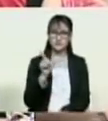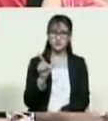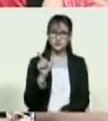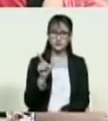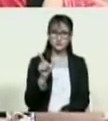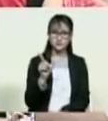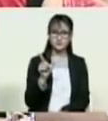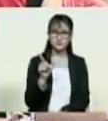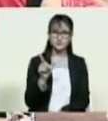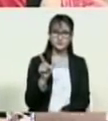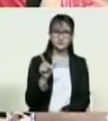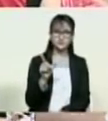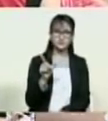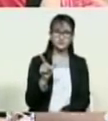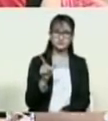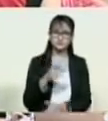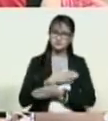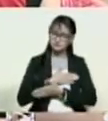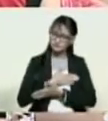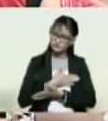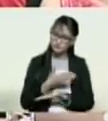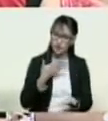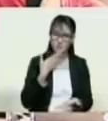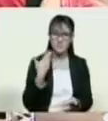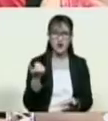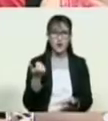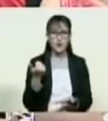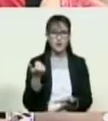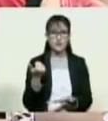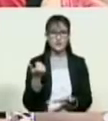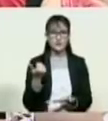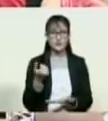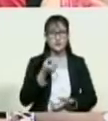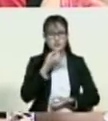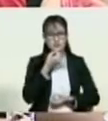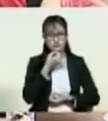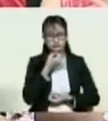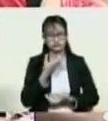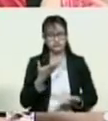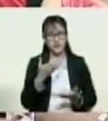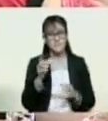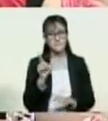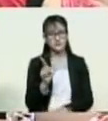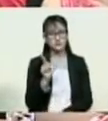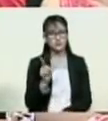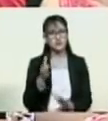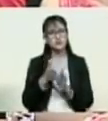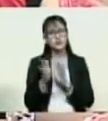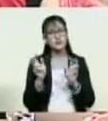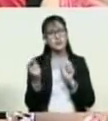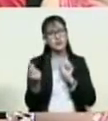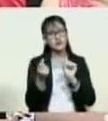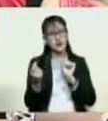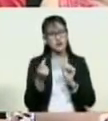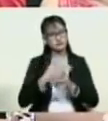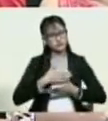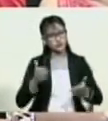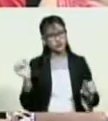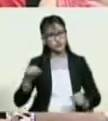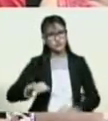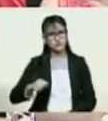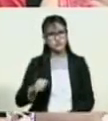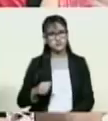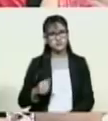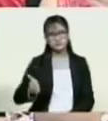Venezuela. Así que nosotros le deseamos lo mejor en este Congreso al PSUV. Sobre el diálogo, claro que estamos dispuestos a lo que